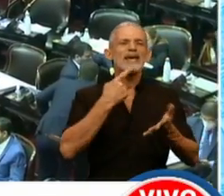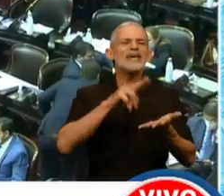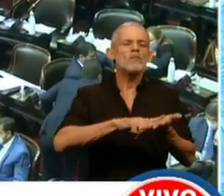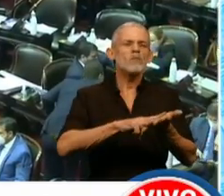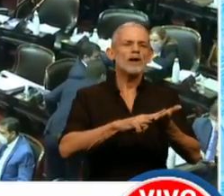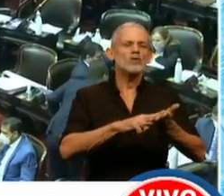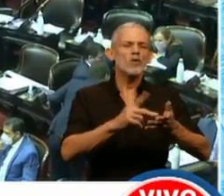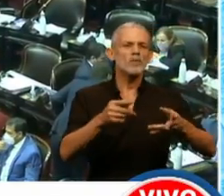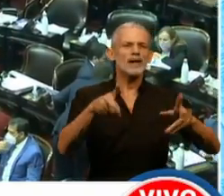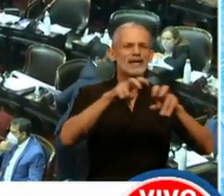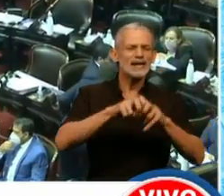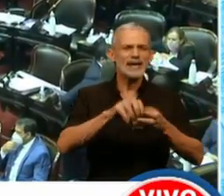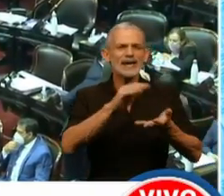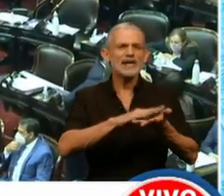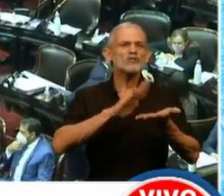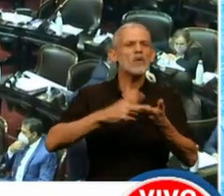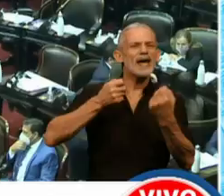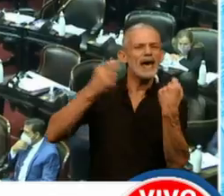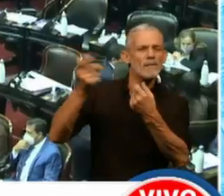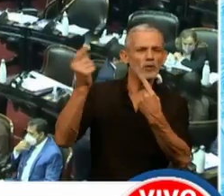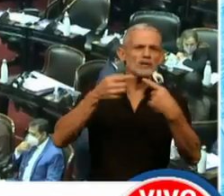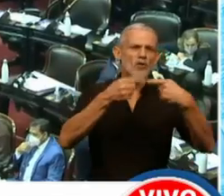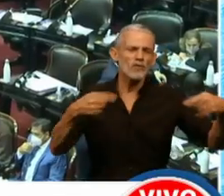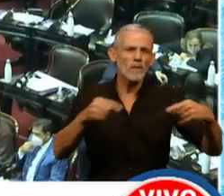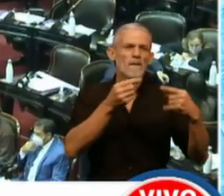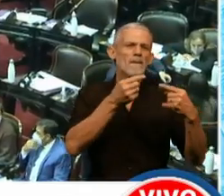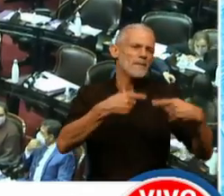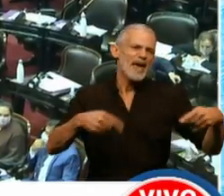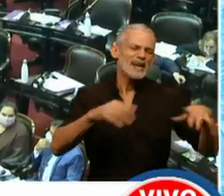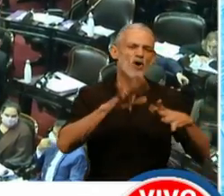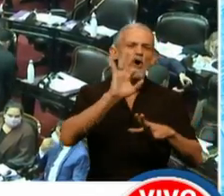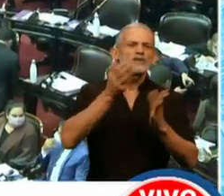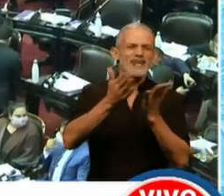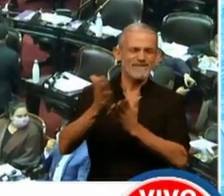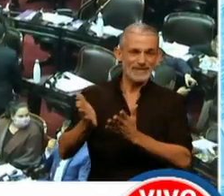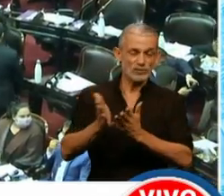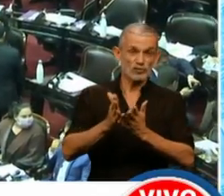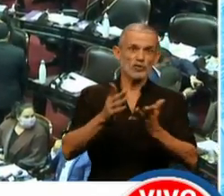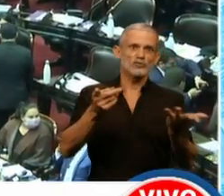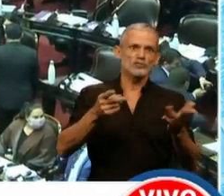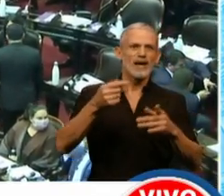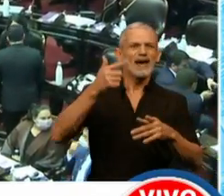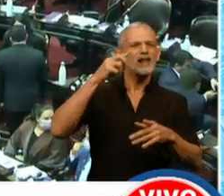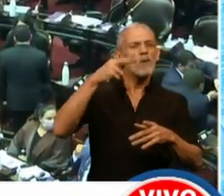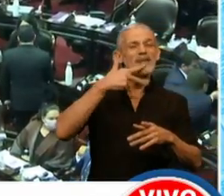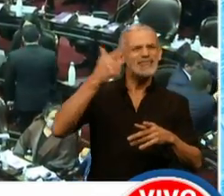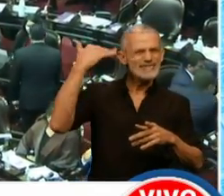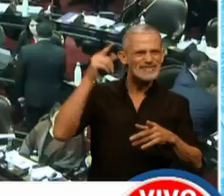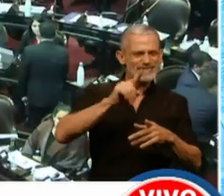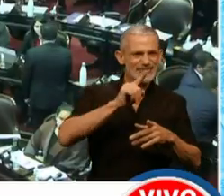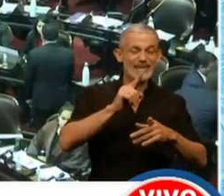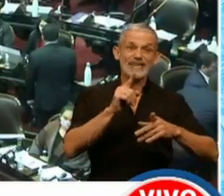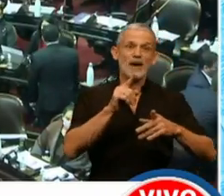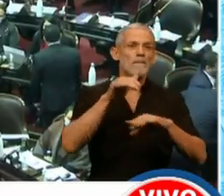los ingresos provenientes de actividades de exportación de bienes y de servicios de emisiones en el 2017 recuerdo era la